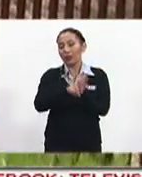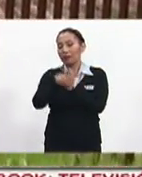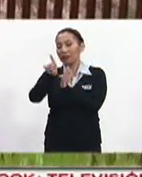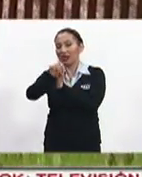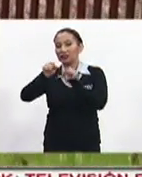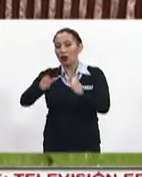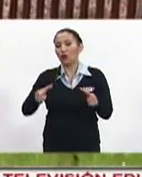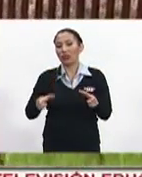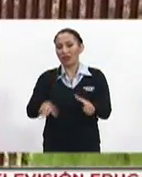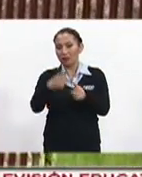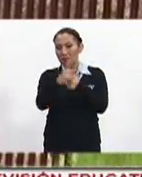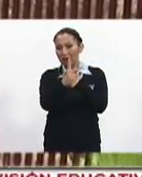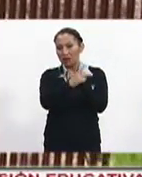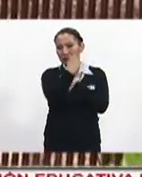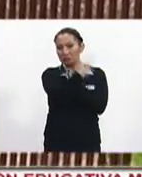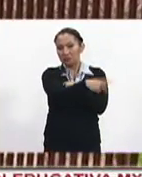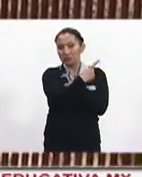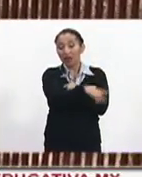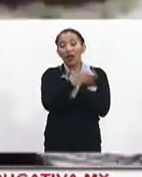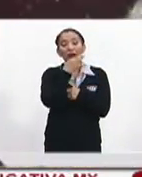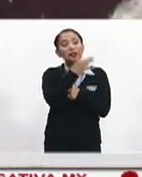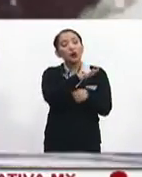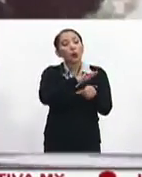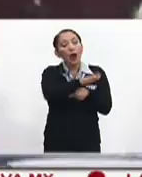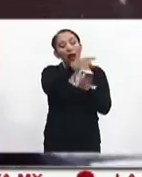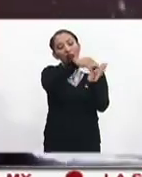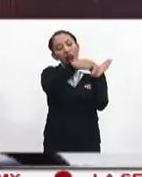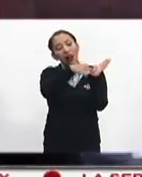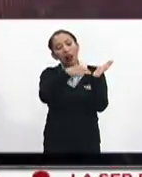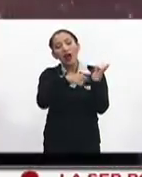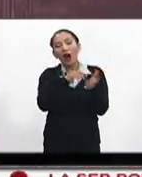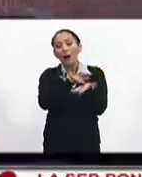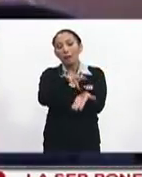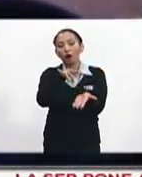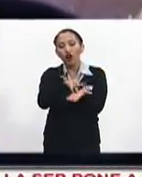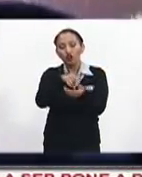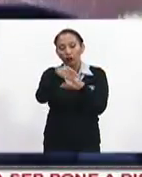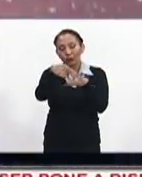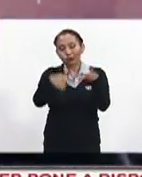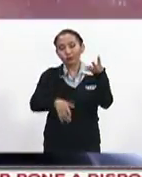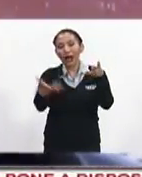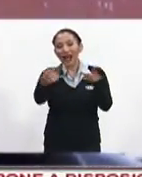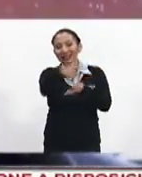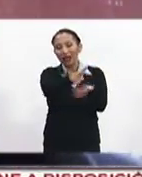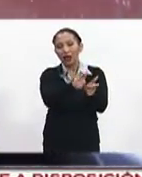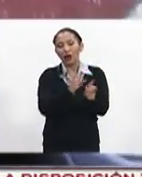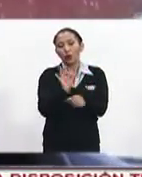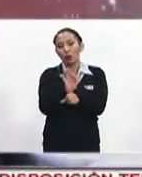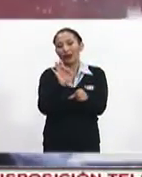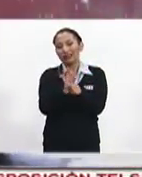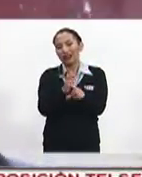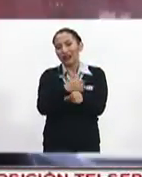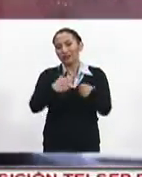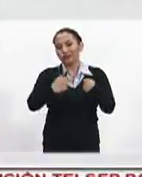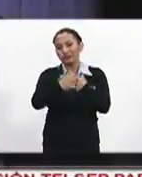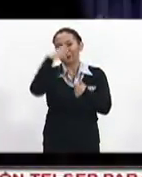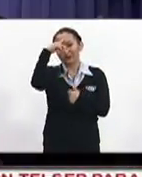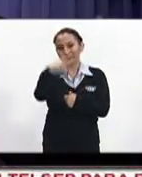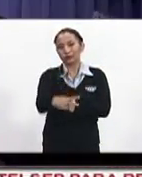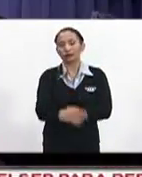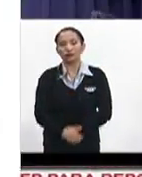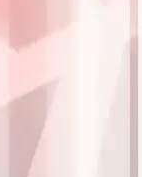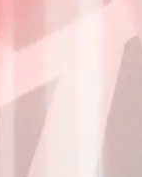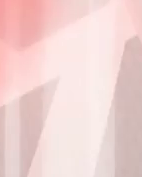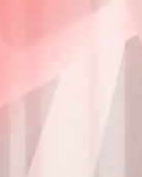Departamento de Seguridad Interna. Se dio a conocer cuáles serán las aportaciones que hará la Guardia Nacional en la frontera con